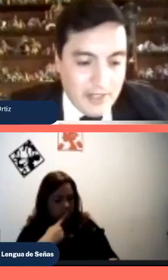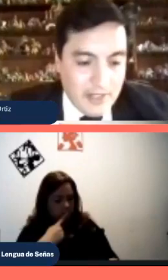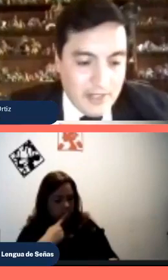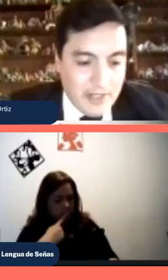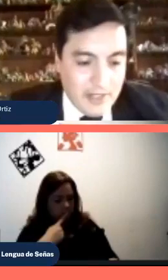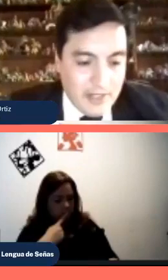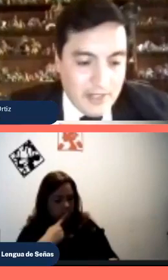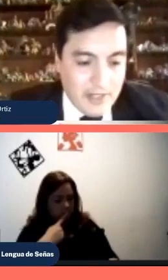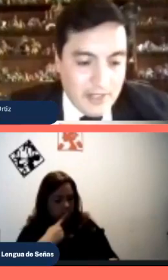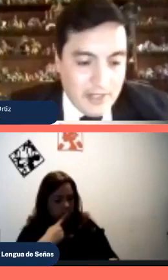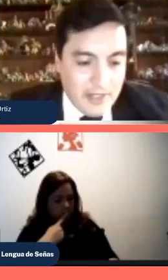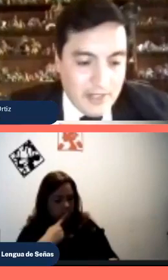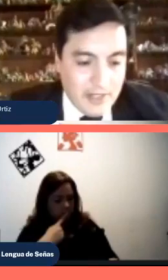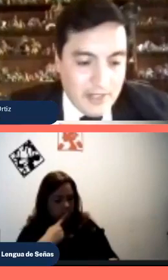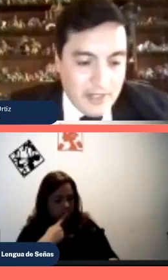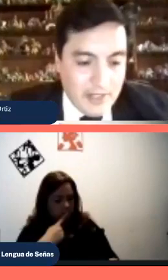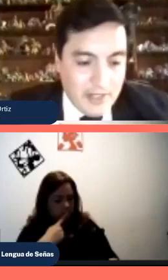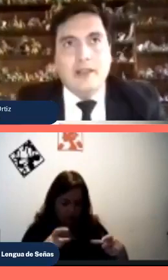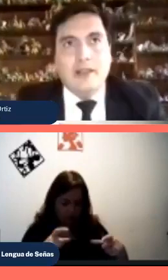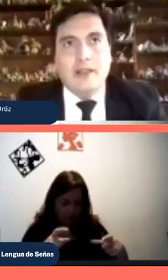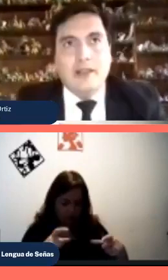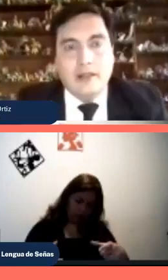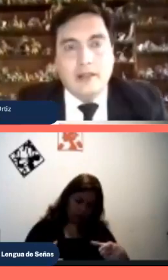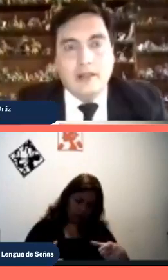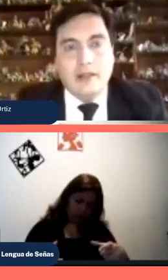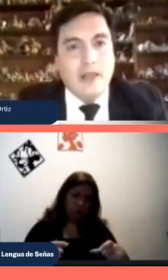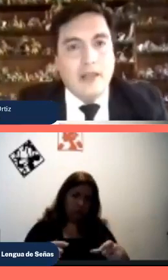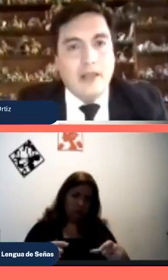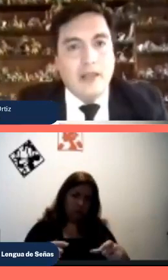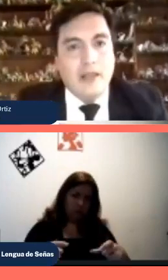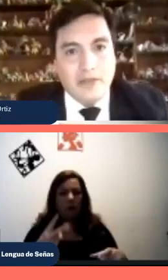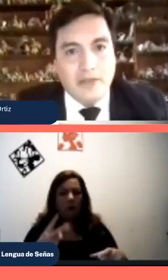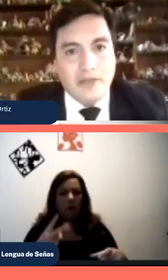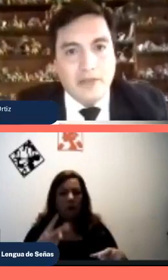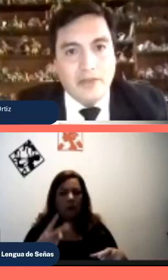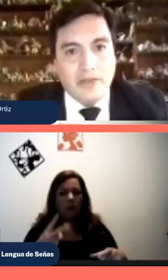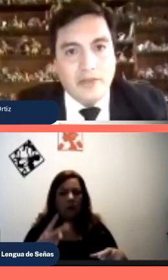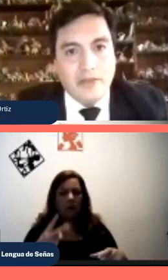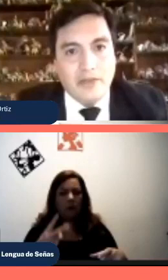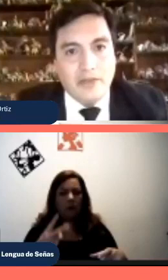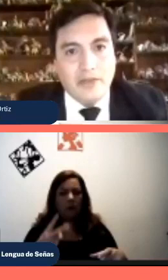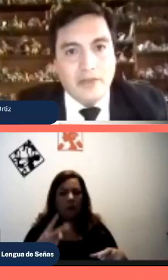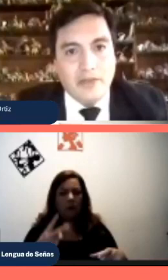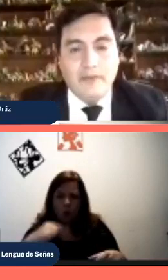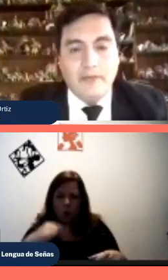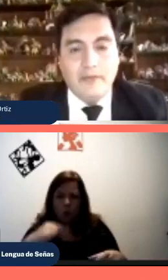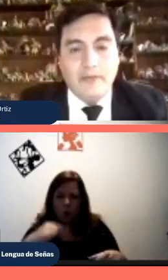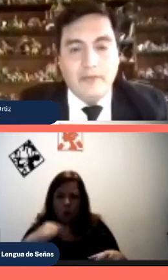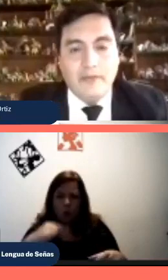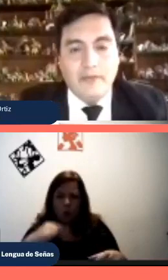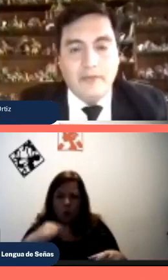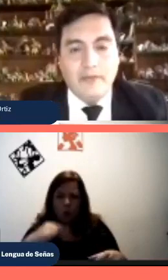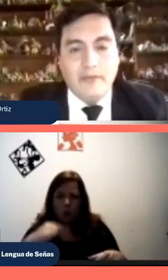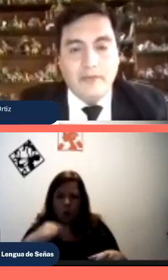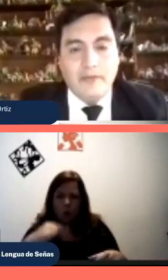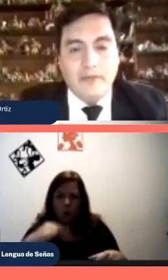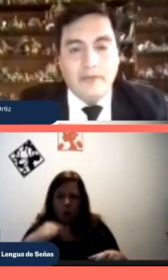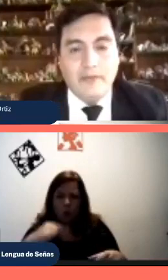Gerard Mayer, le da a entender la importancia científica que tiene este